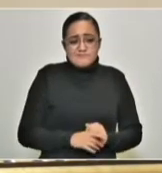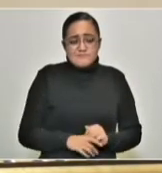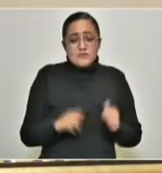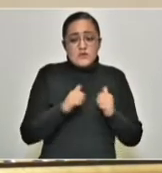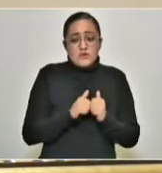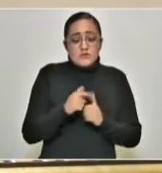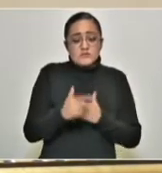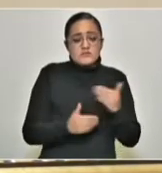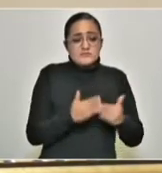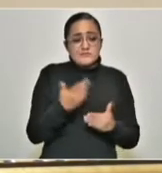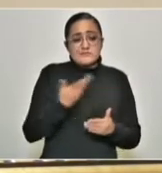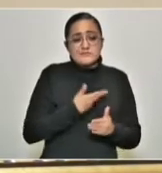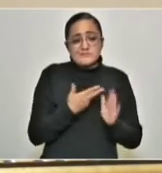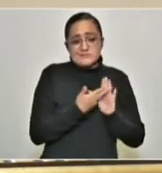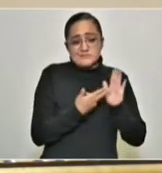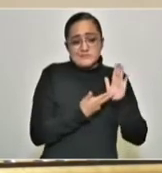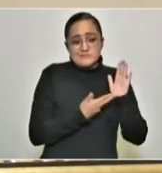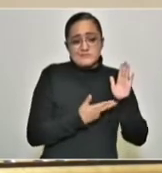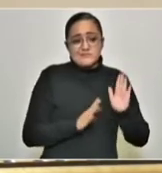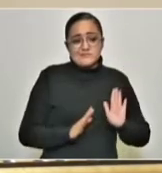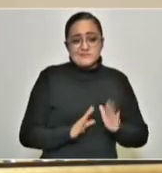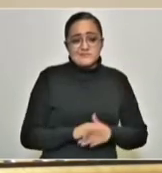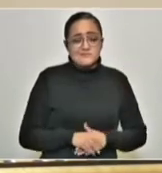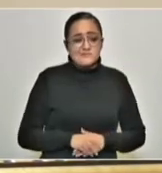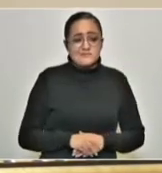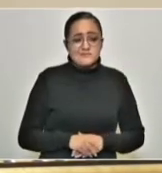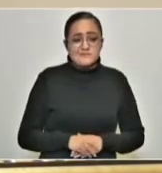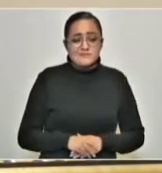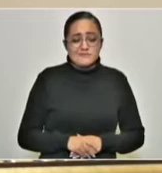conforme a los procedimientos es